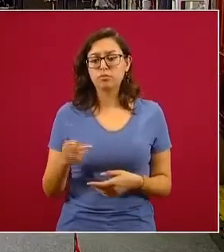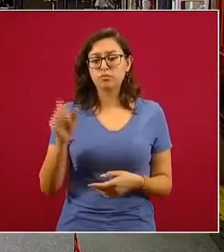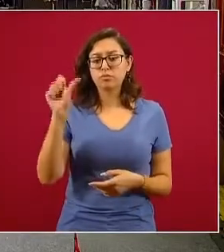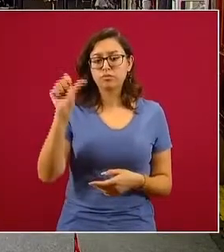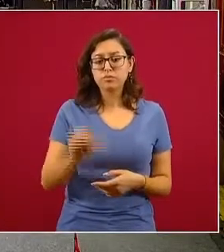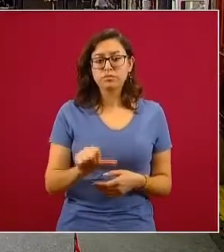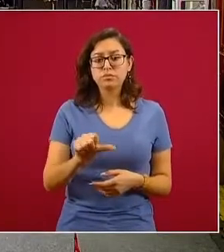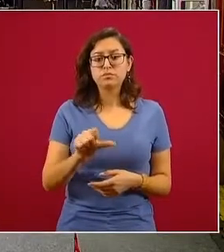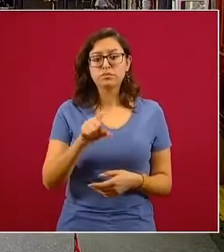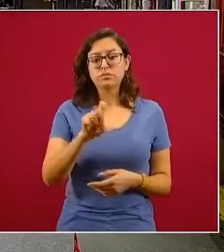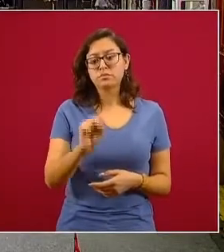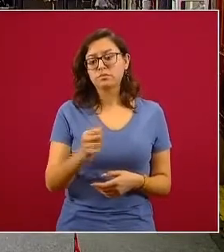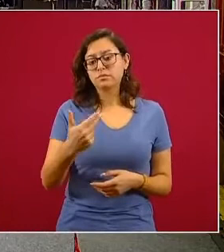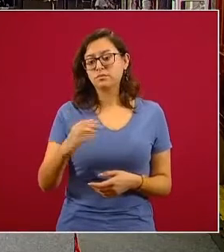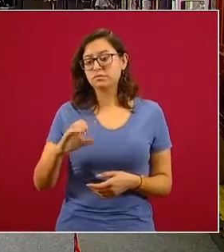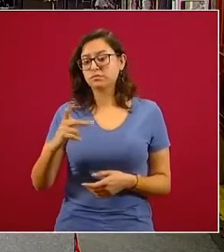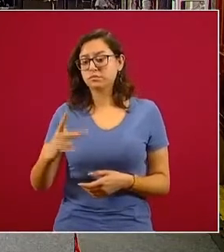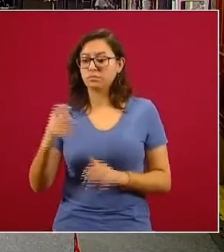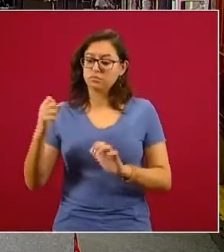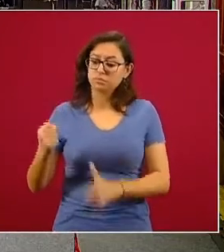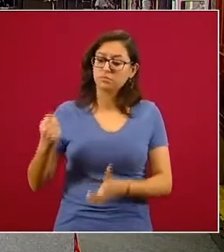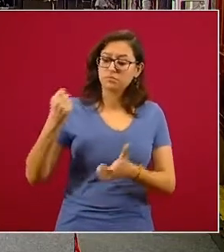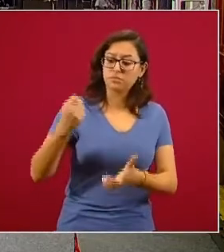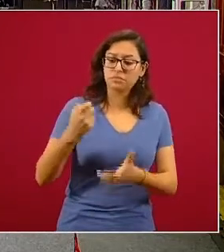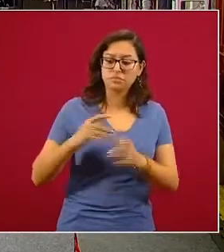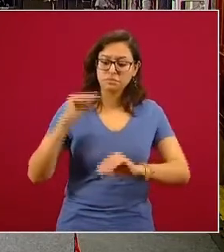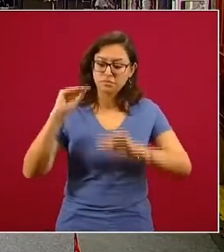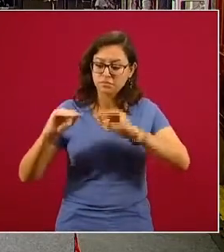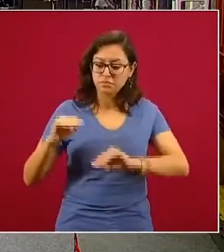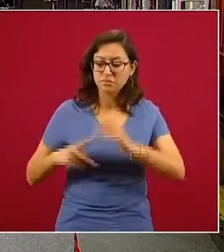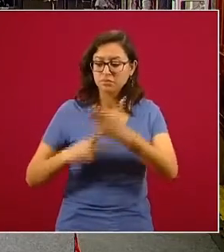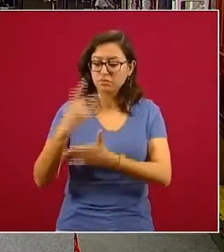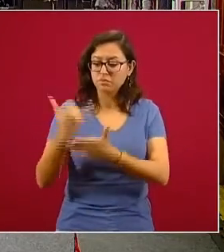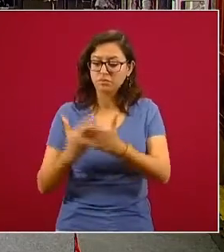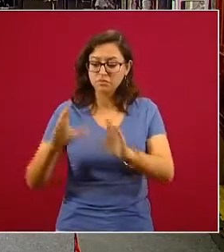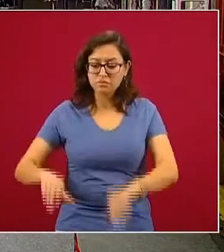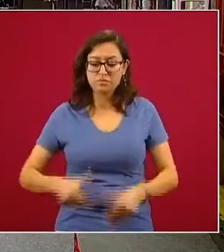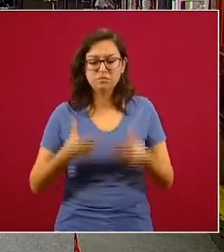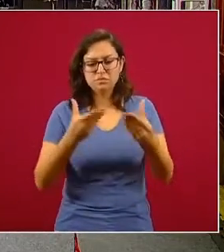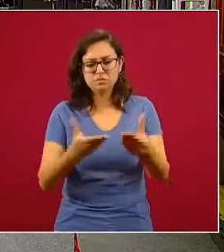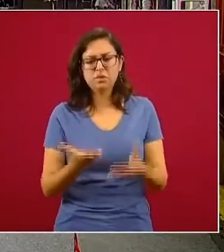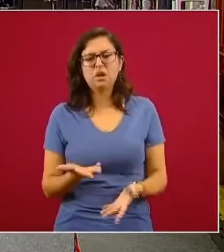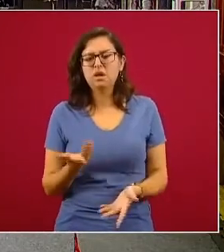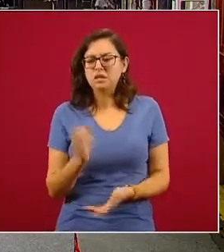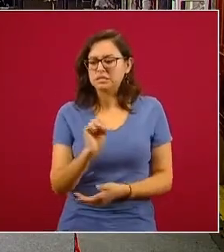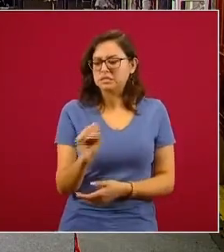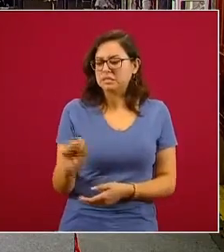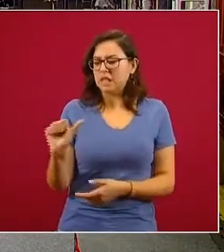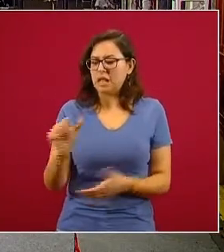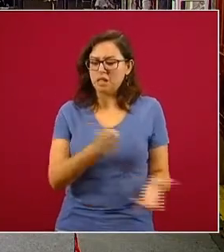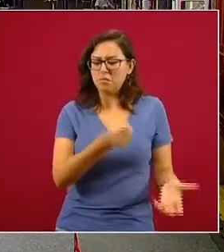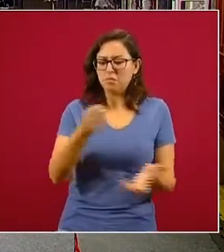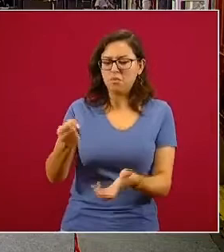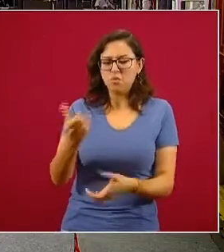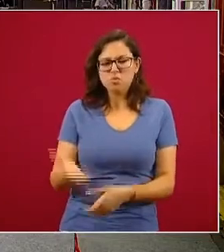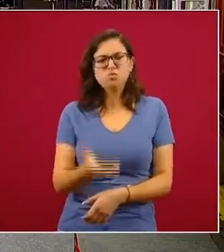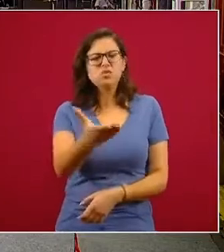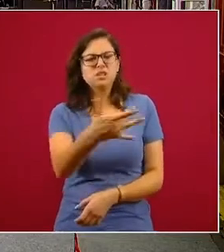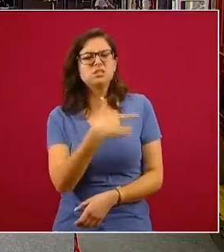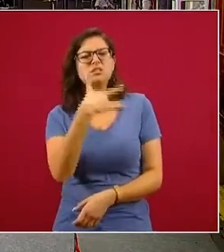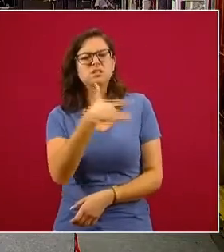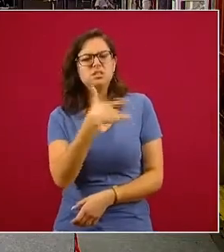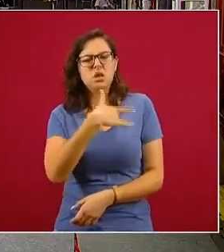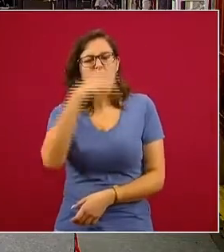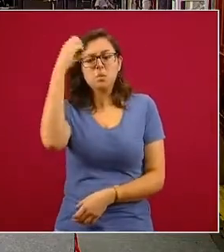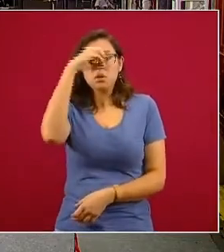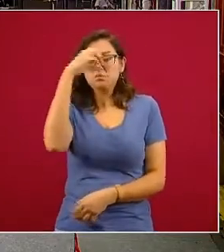la Secretaría de Hacienda, su opinión respecto a lo que se le está otorgando a la Secretaría de Salud. Todavía no lo analizamos, apenas